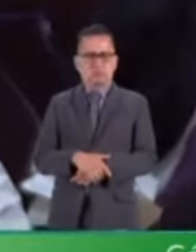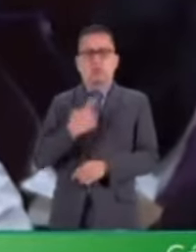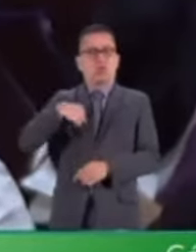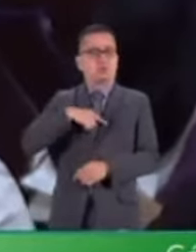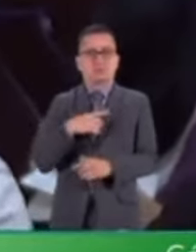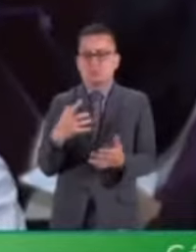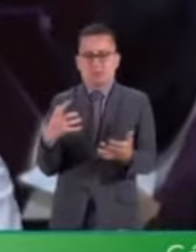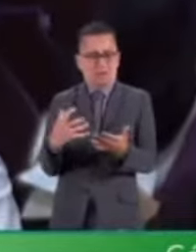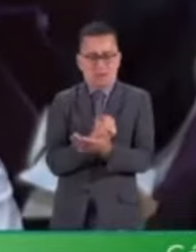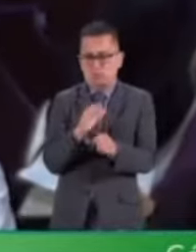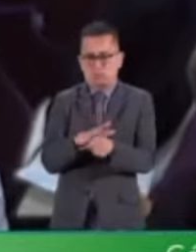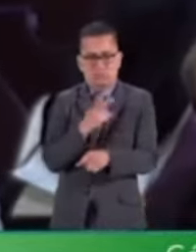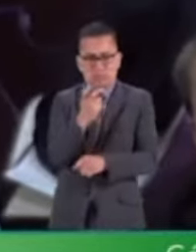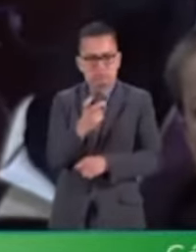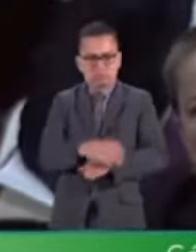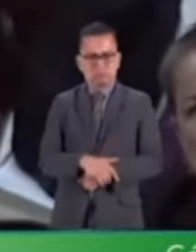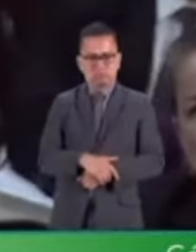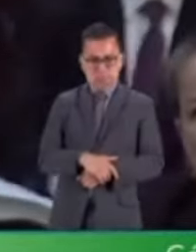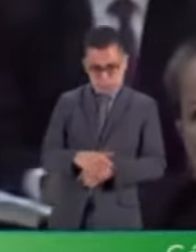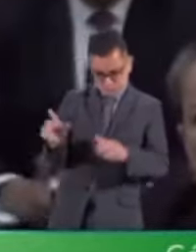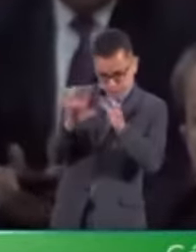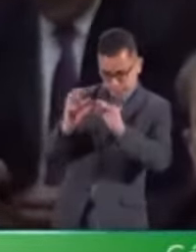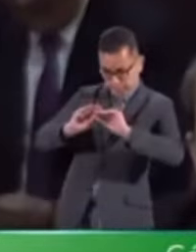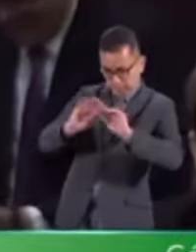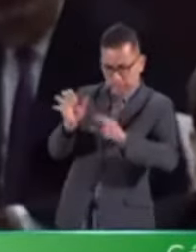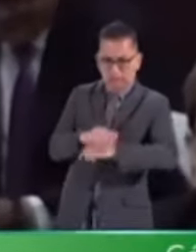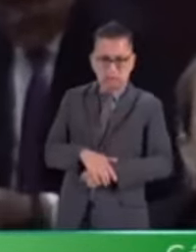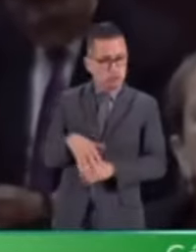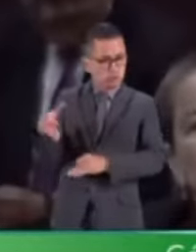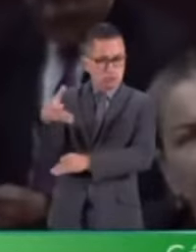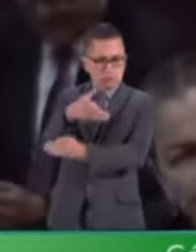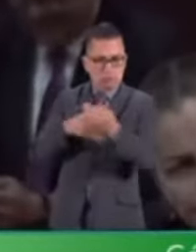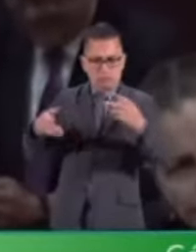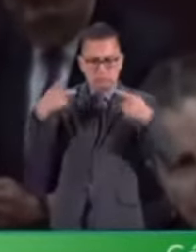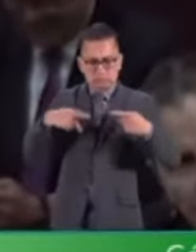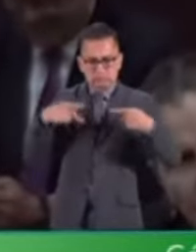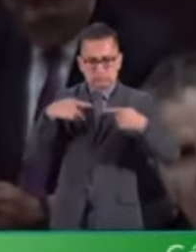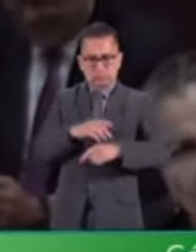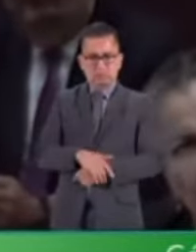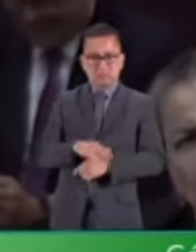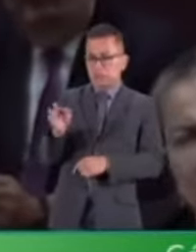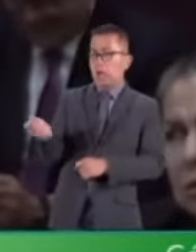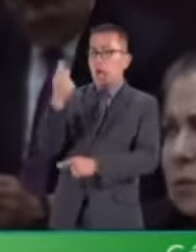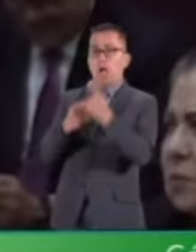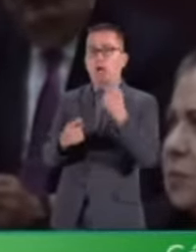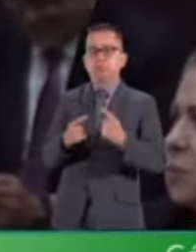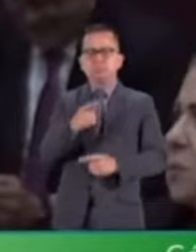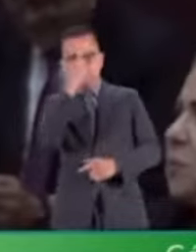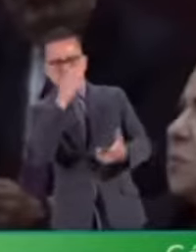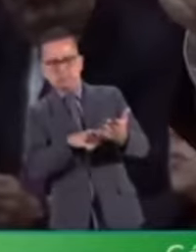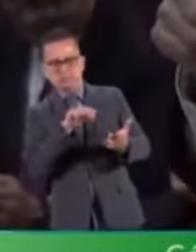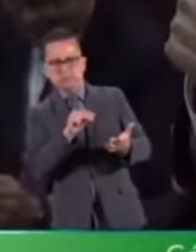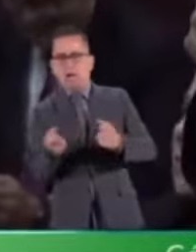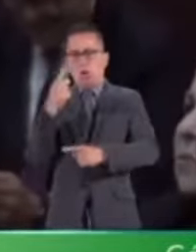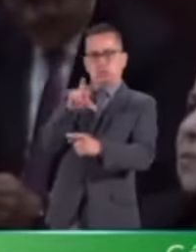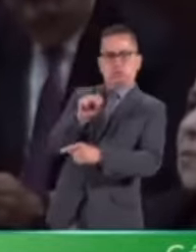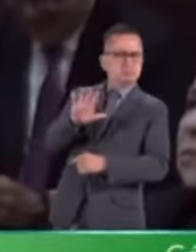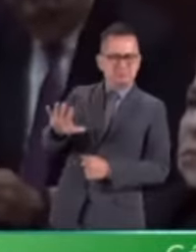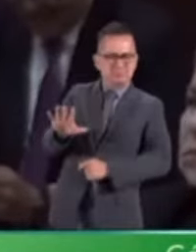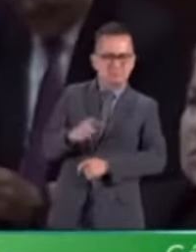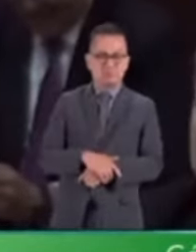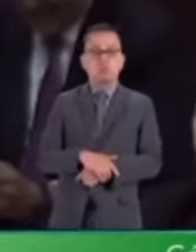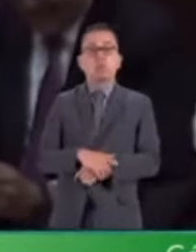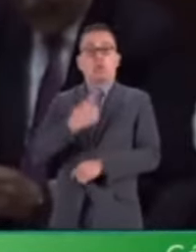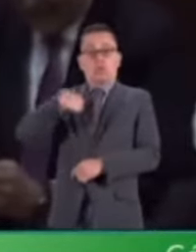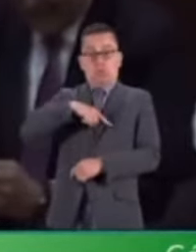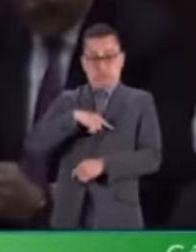óiganlo bien, propios y extraños, tirios y troyanos. Ganamos